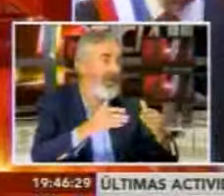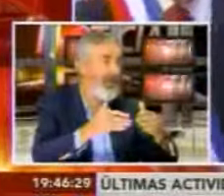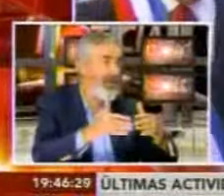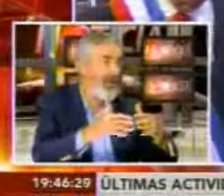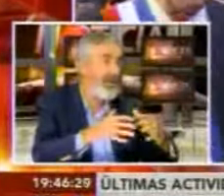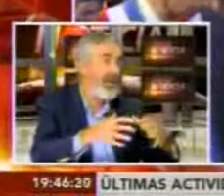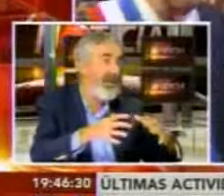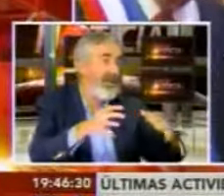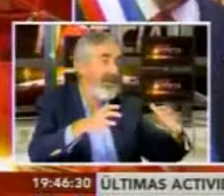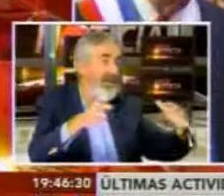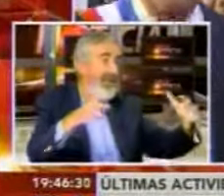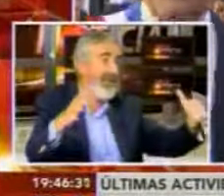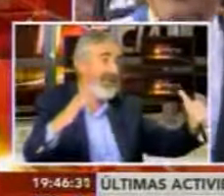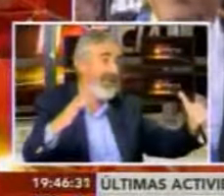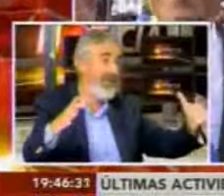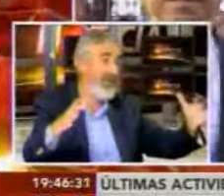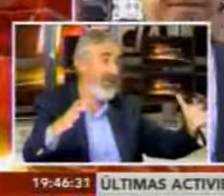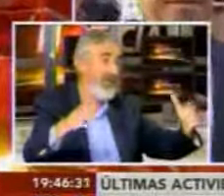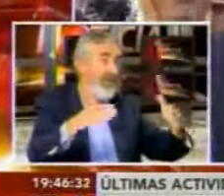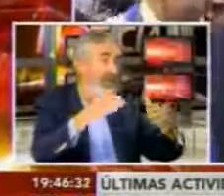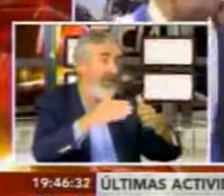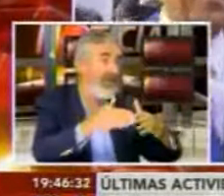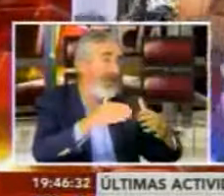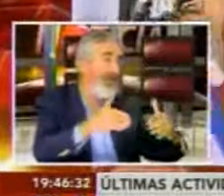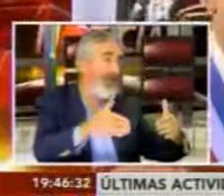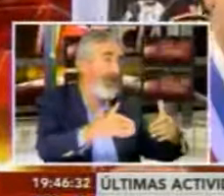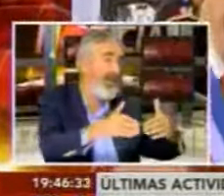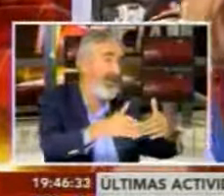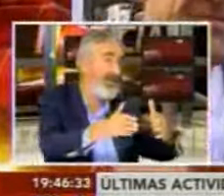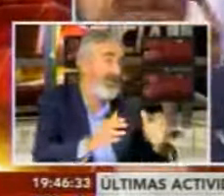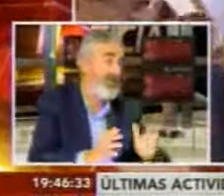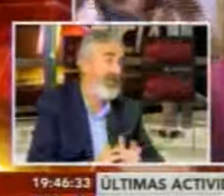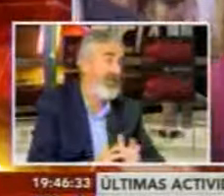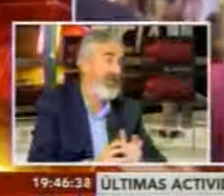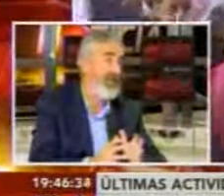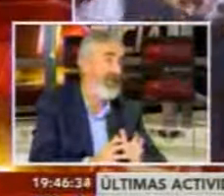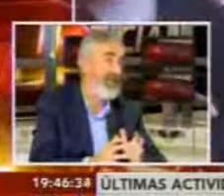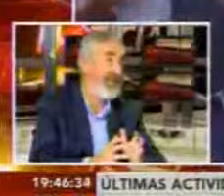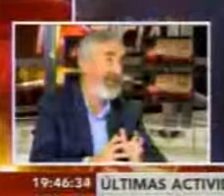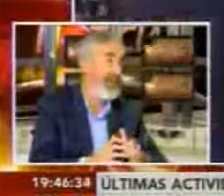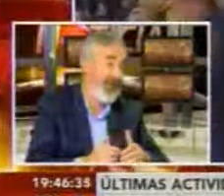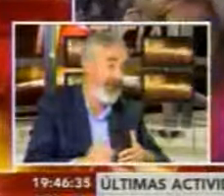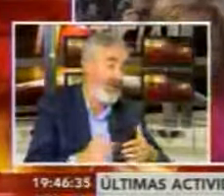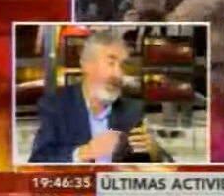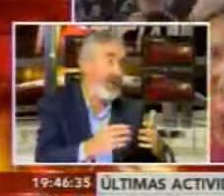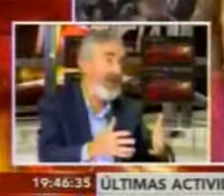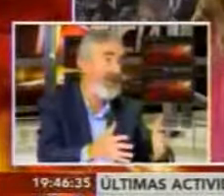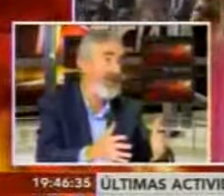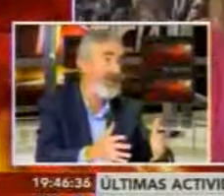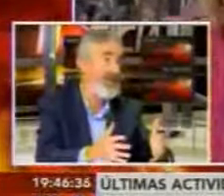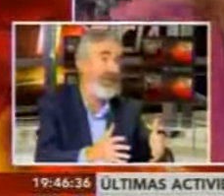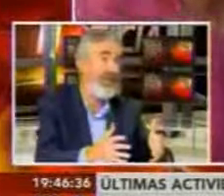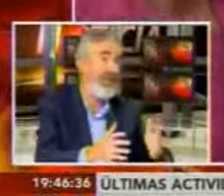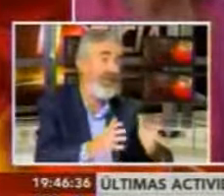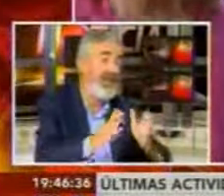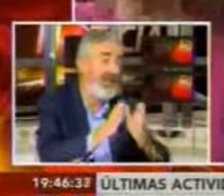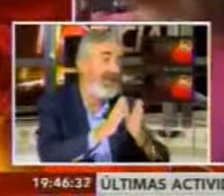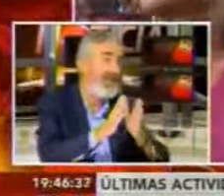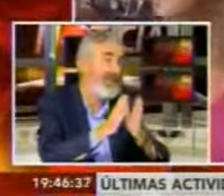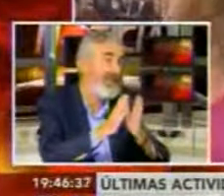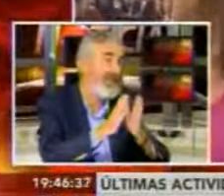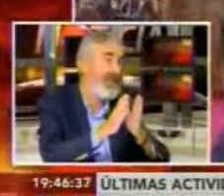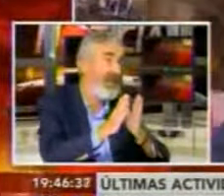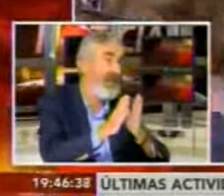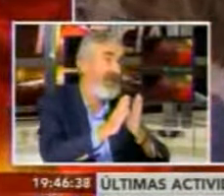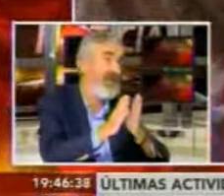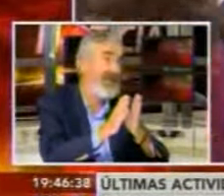distintos integrantes, los que han contribuido a la producción. Y en ese sentido Chile, y ahí, si bien el gobierno de Piñera